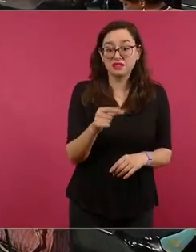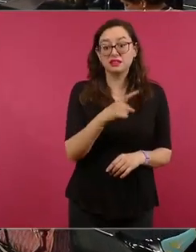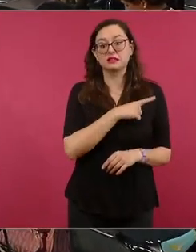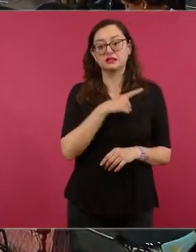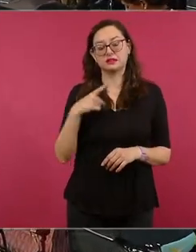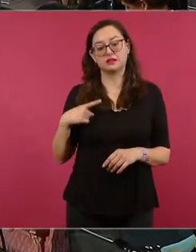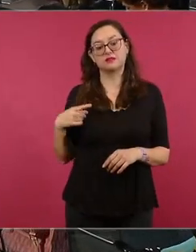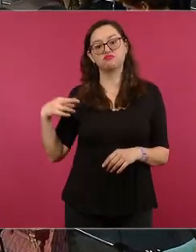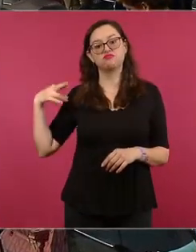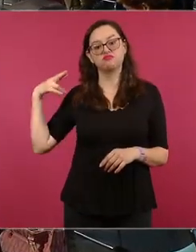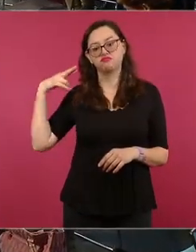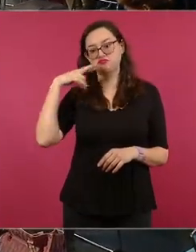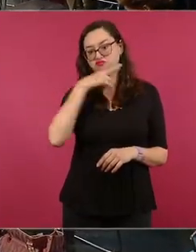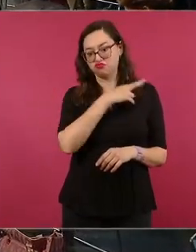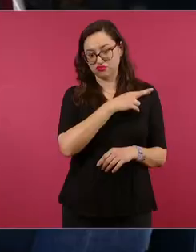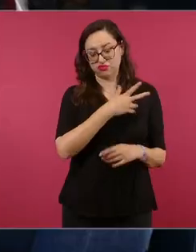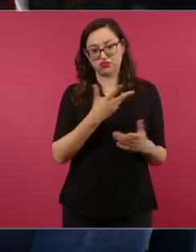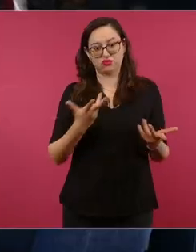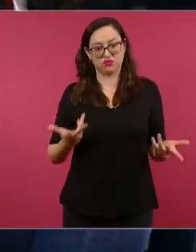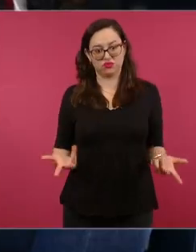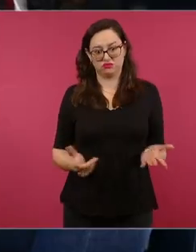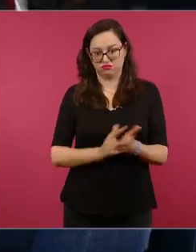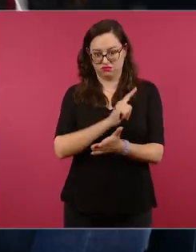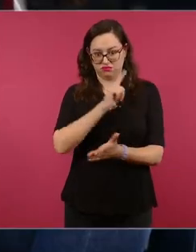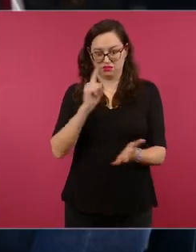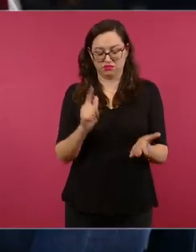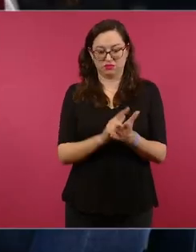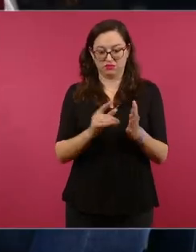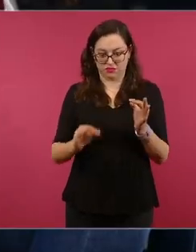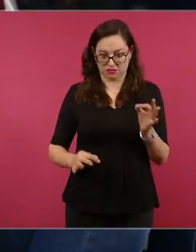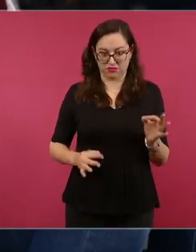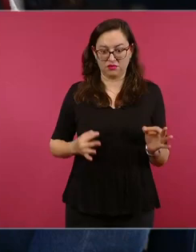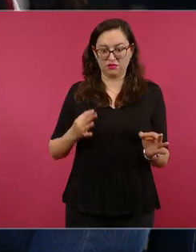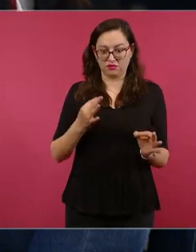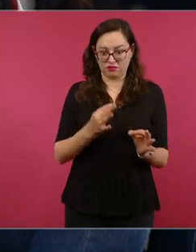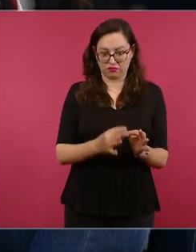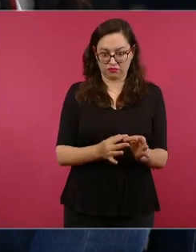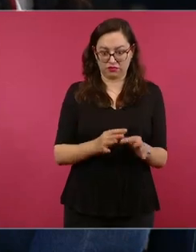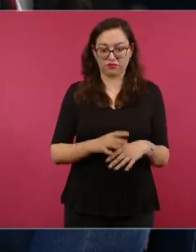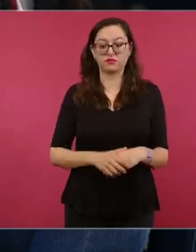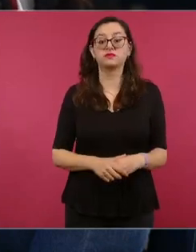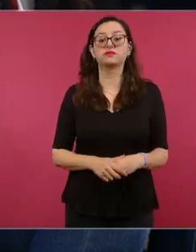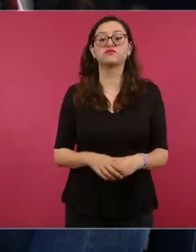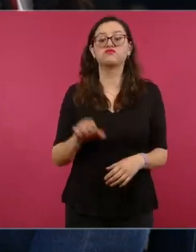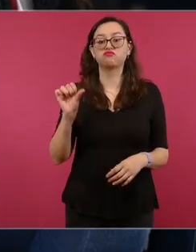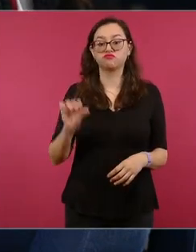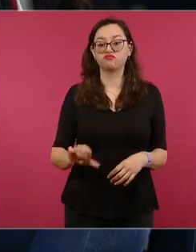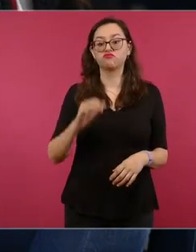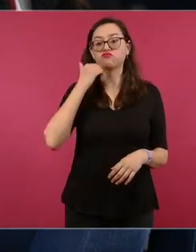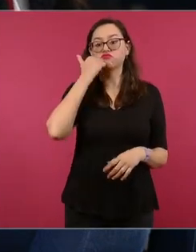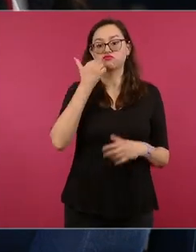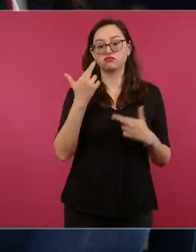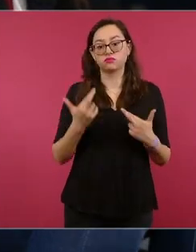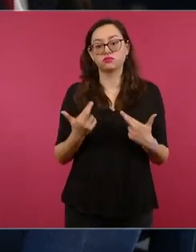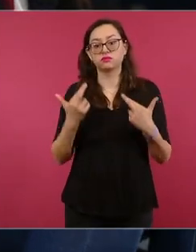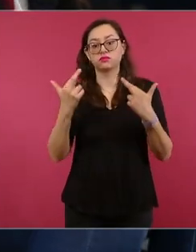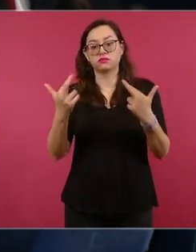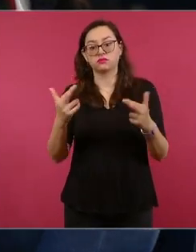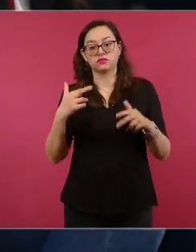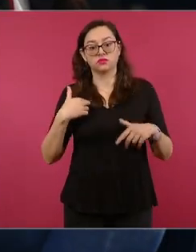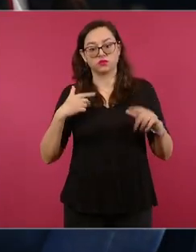expedita en un estado de derecho. Señor presidente, aprovecho para obsequiarle una fotografía de mi